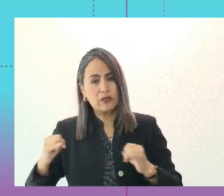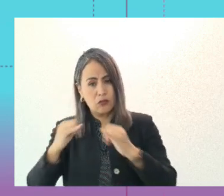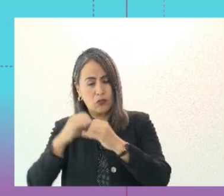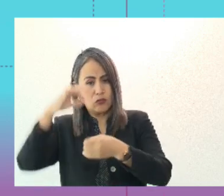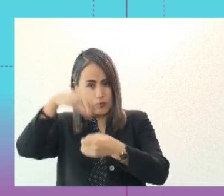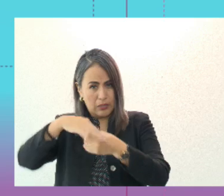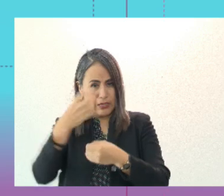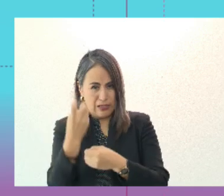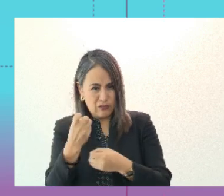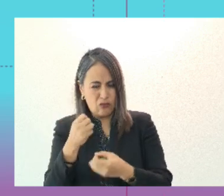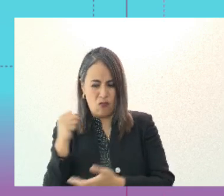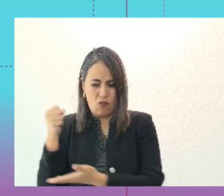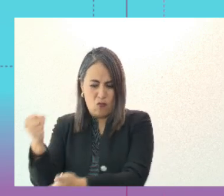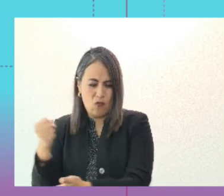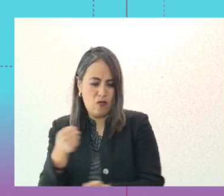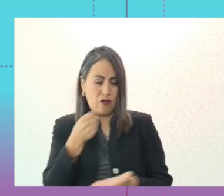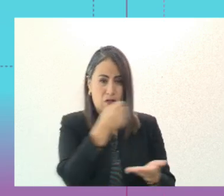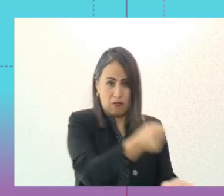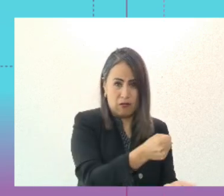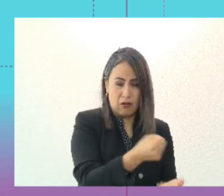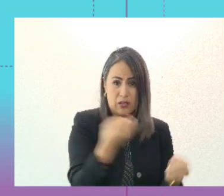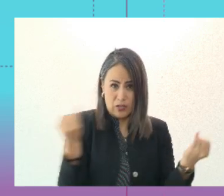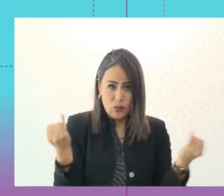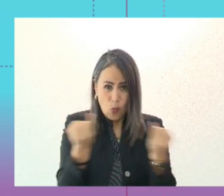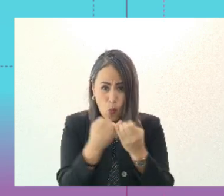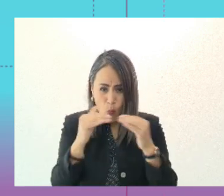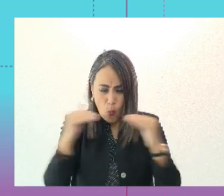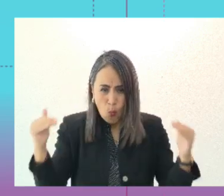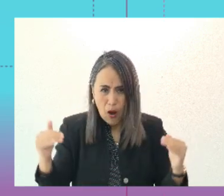¿no? Porque a veces complicamos todo